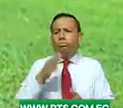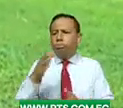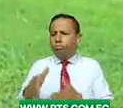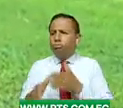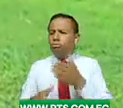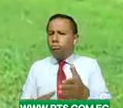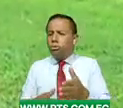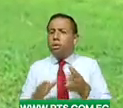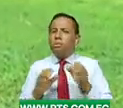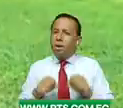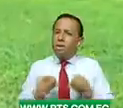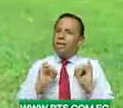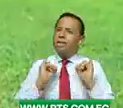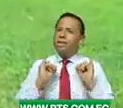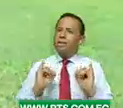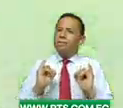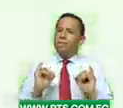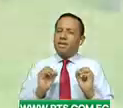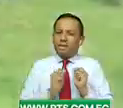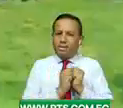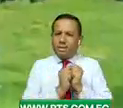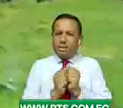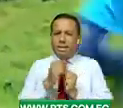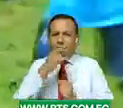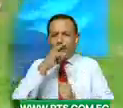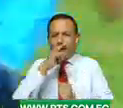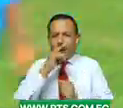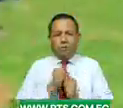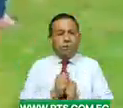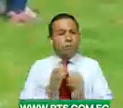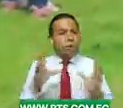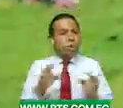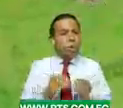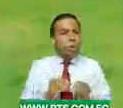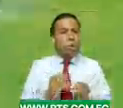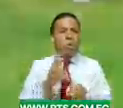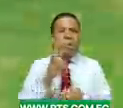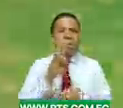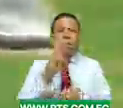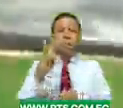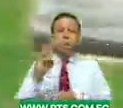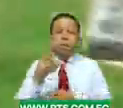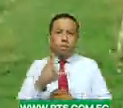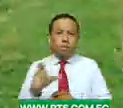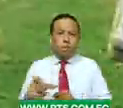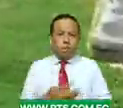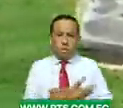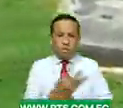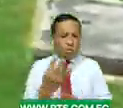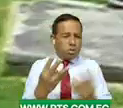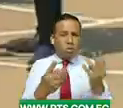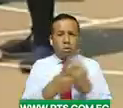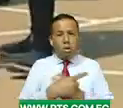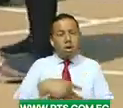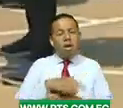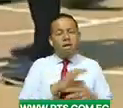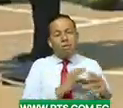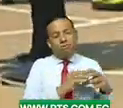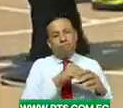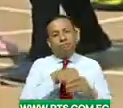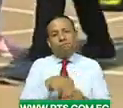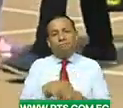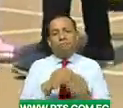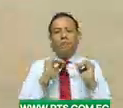algo divertido con los niños. 71 niños de la Fundación Kairos y la Casa Hogar Perpetuo Socorro se divirtieron en este